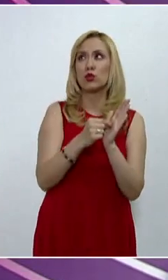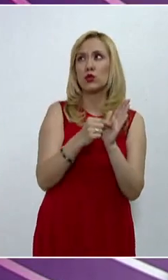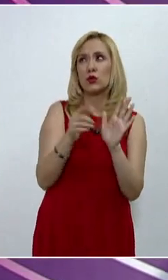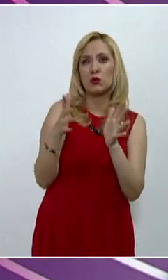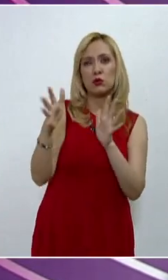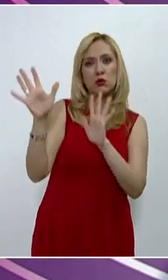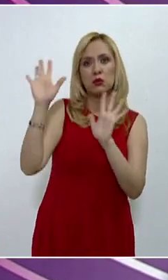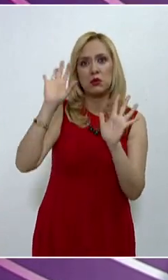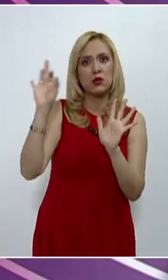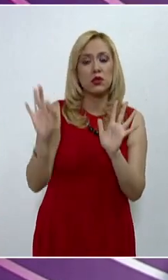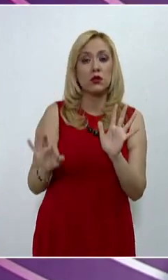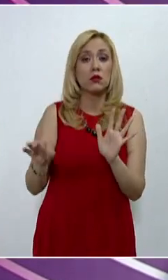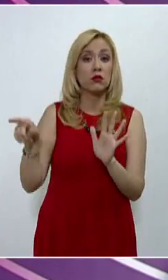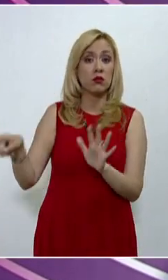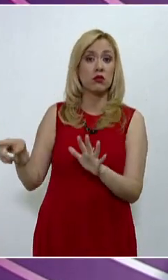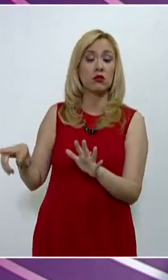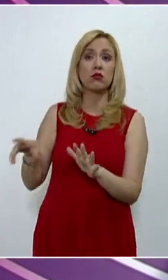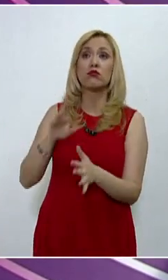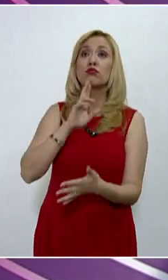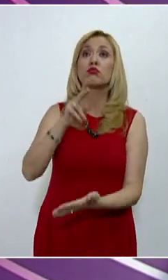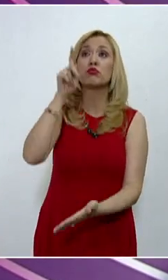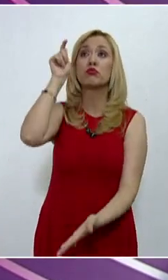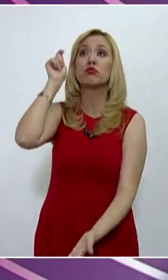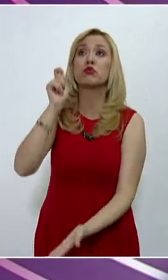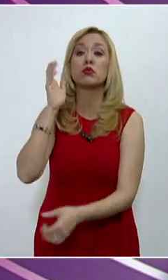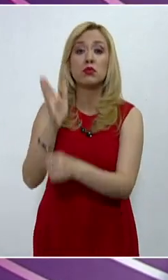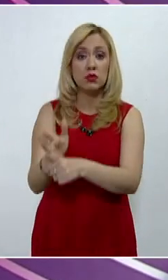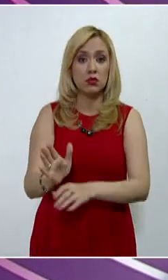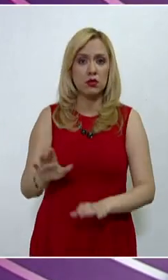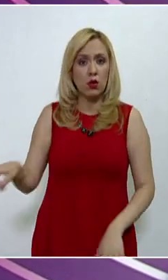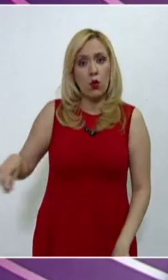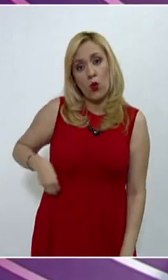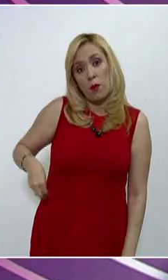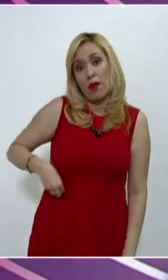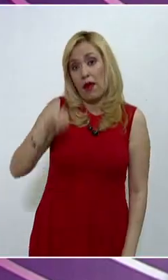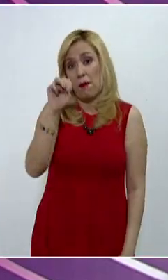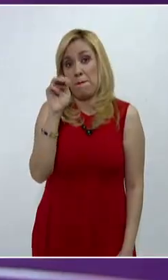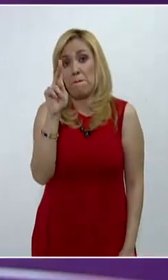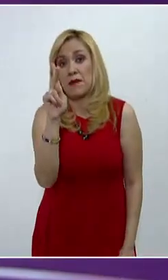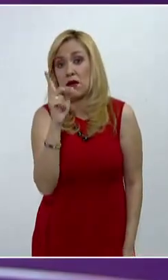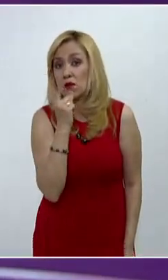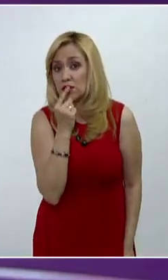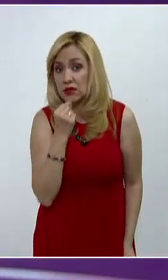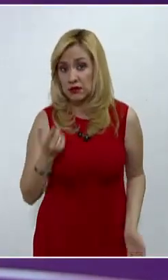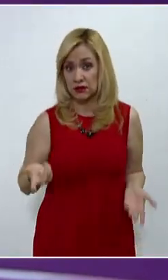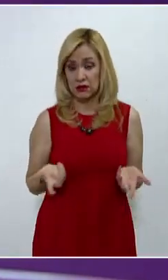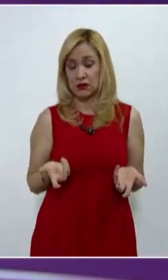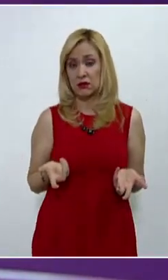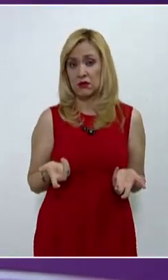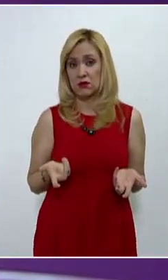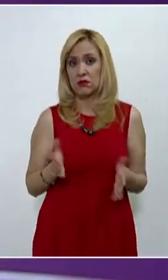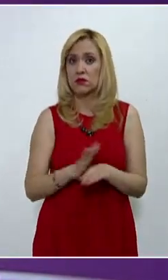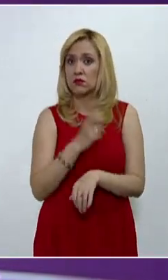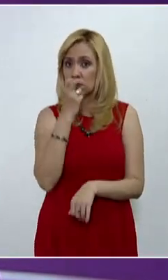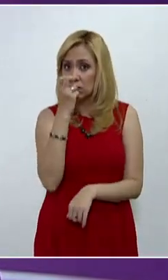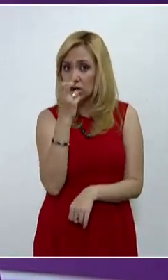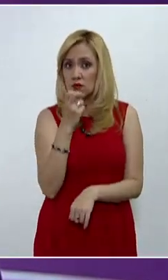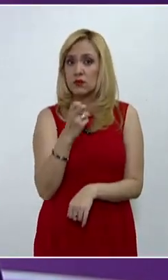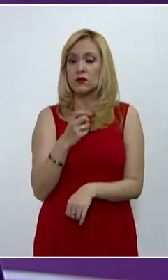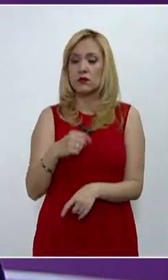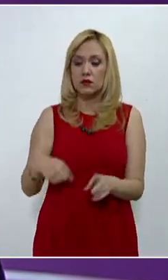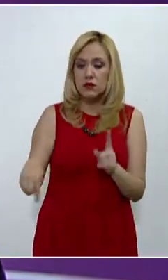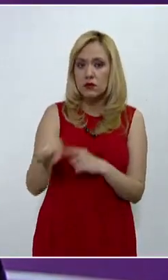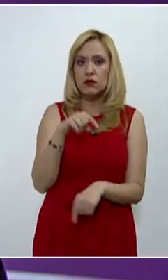1.algo% es lo que llega en realidad a sentencia condenatoria. Eso es culpa del Ministerio Público. Entonces, la medida cautelar, la oficiosidad de esta